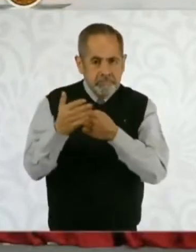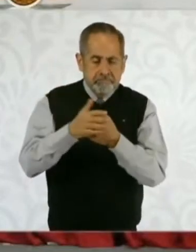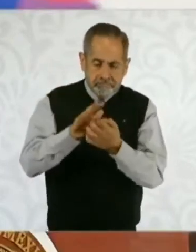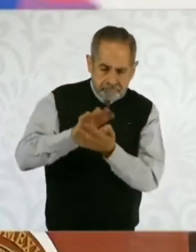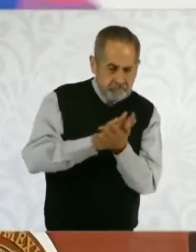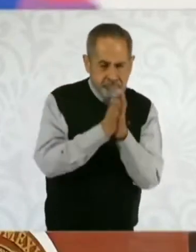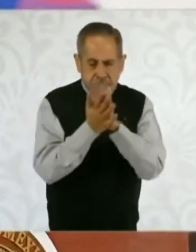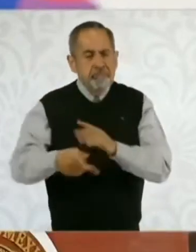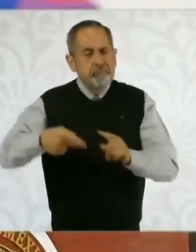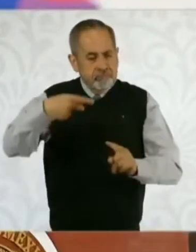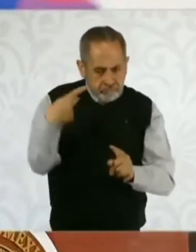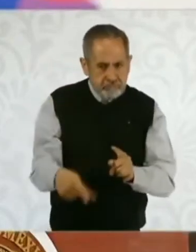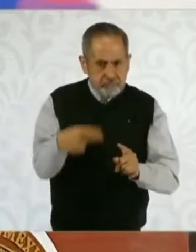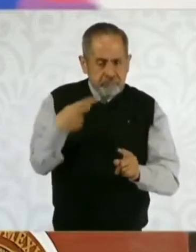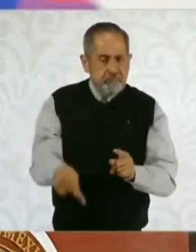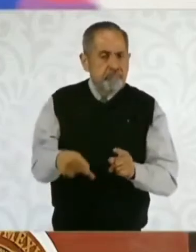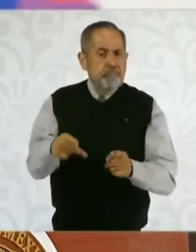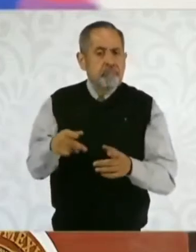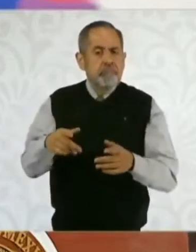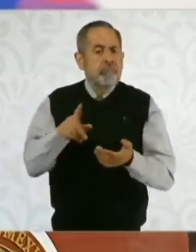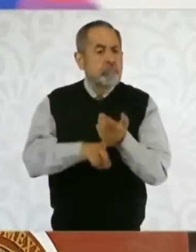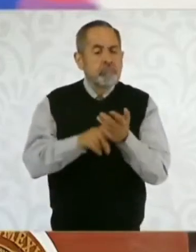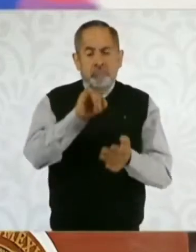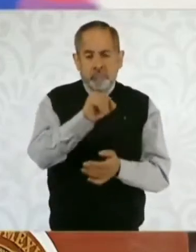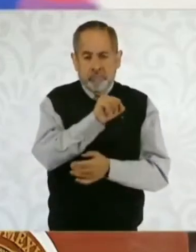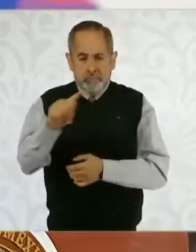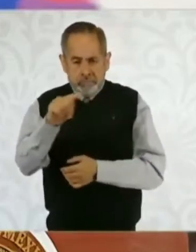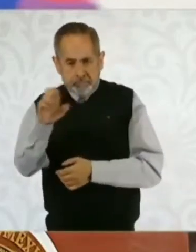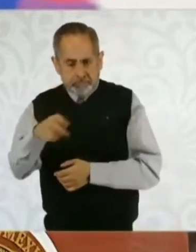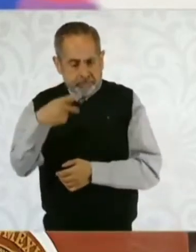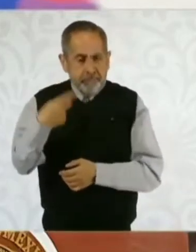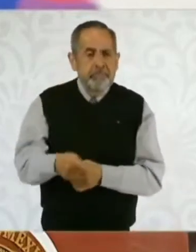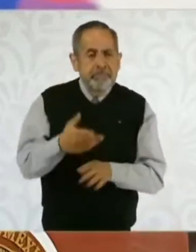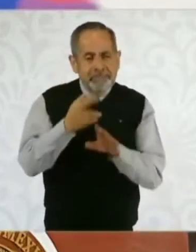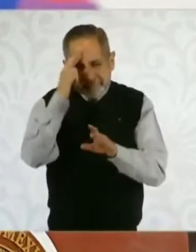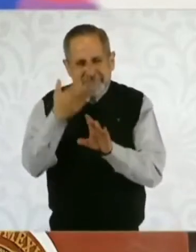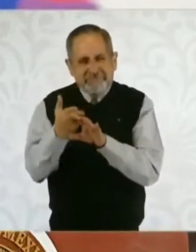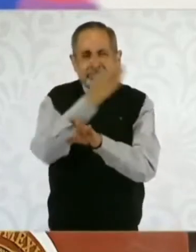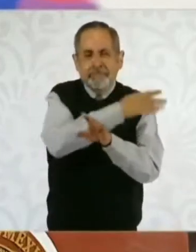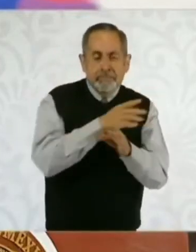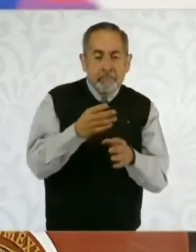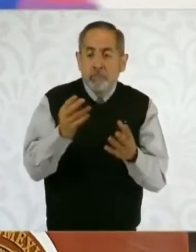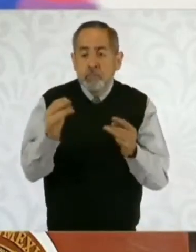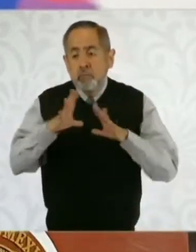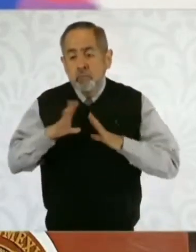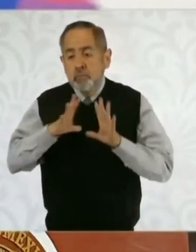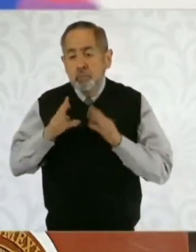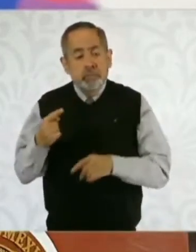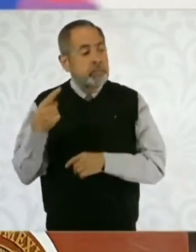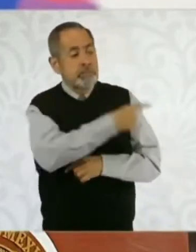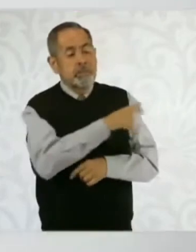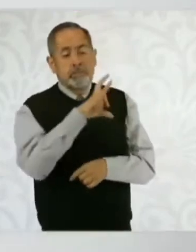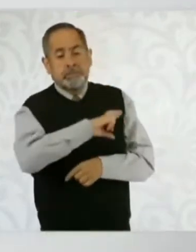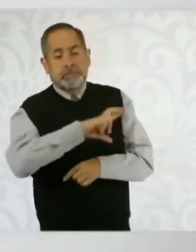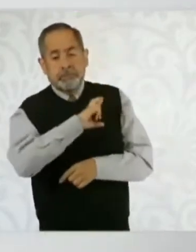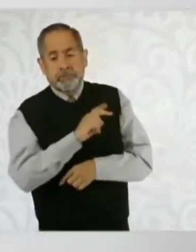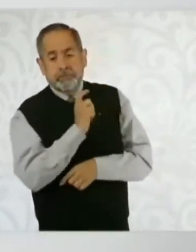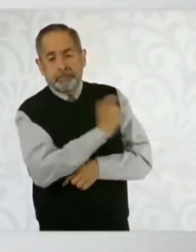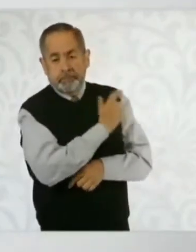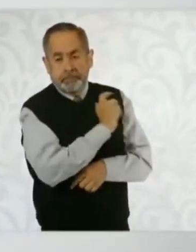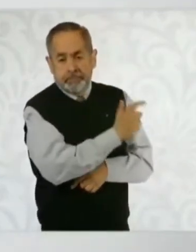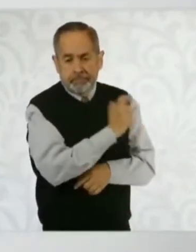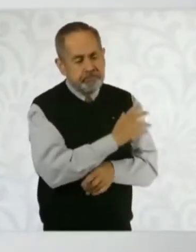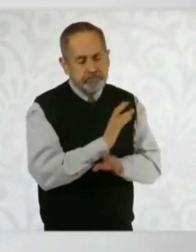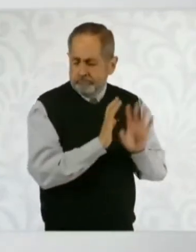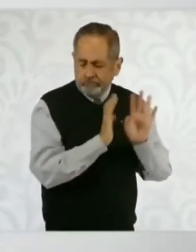nacionalización paulatina de los servicios del ISSSTE. Ya se ha trabajado en ese sentido desde la administración pasada